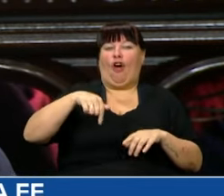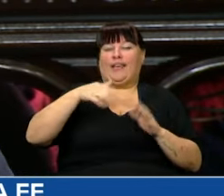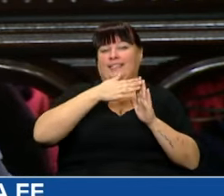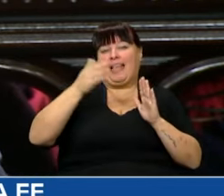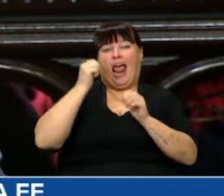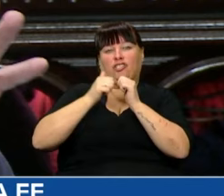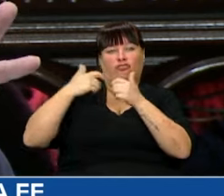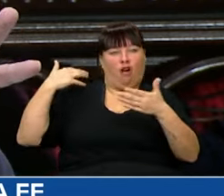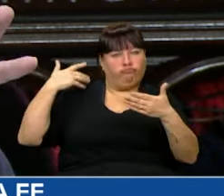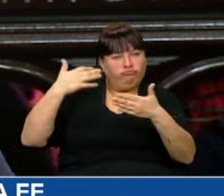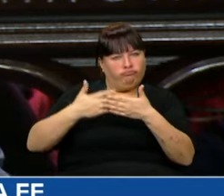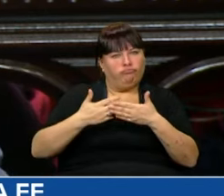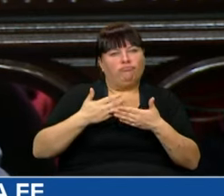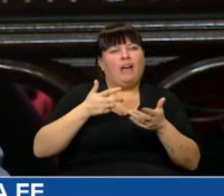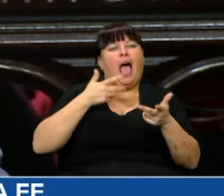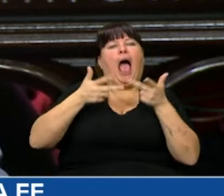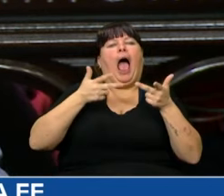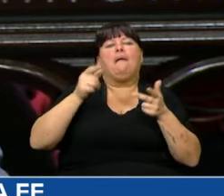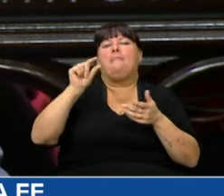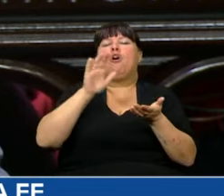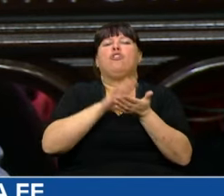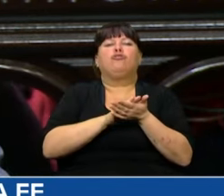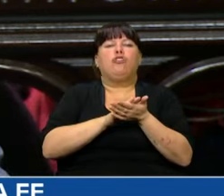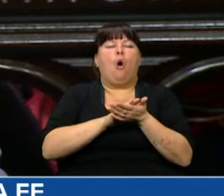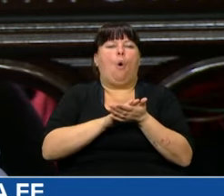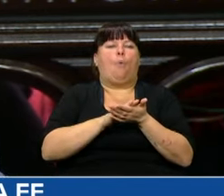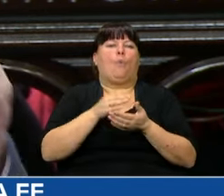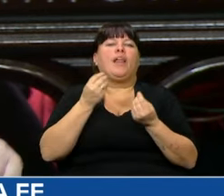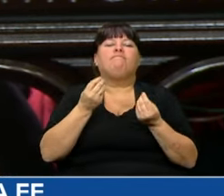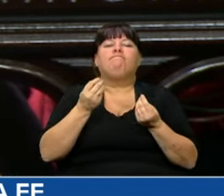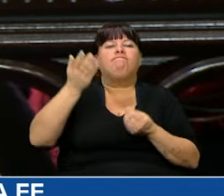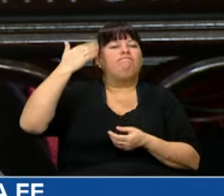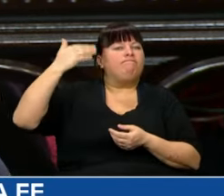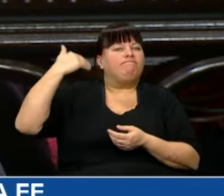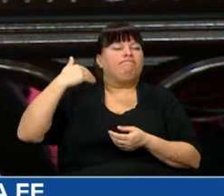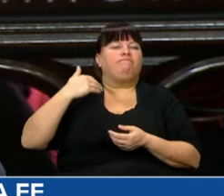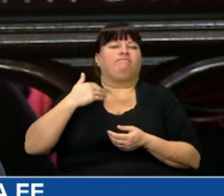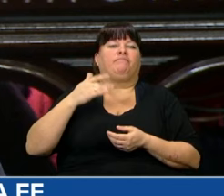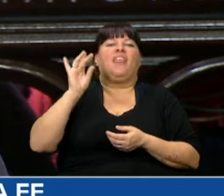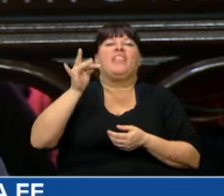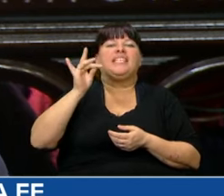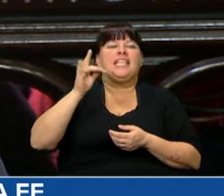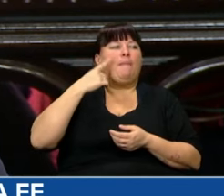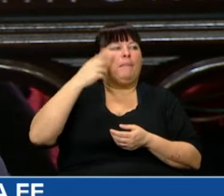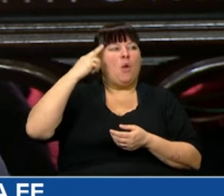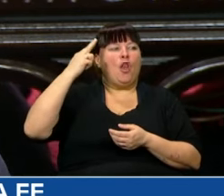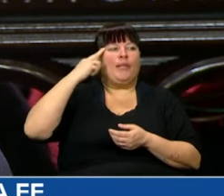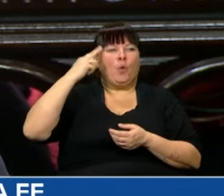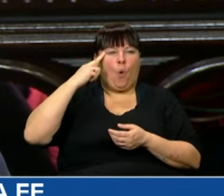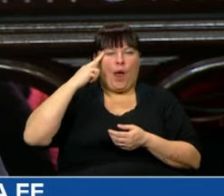línea histórica que se construyó se ha hablado poco de lo que fue diciembre del